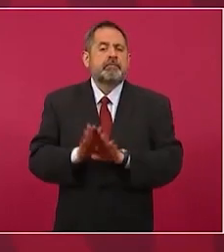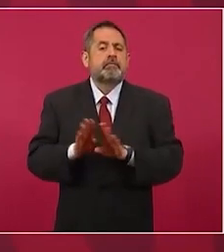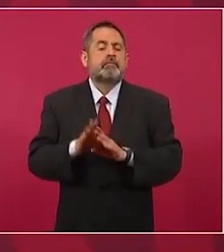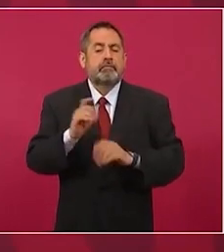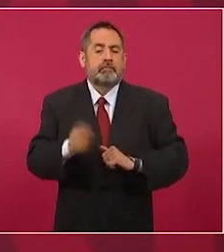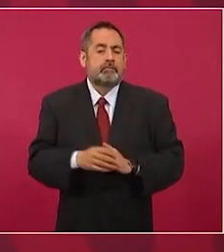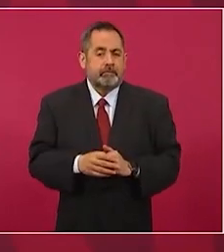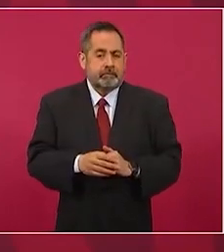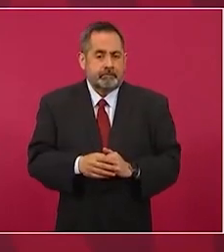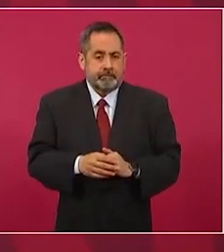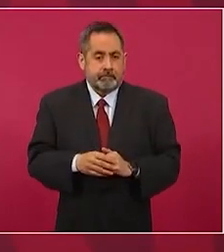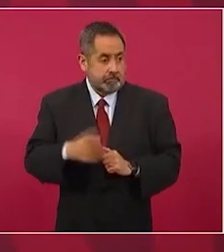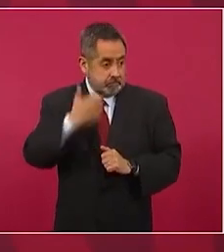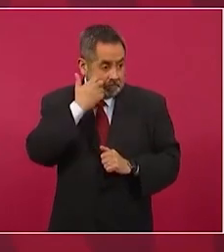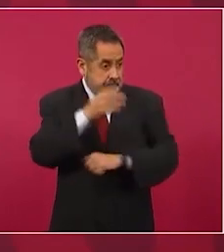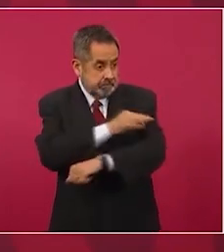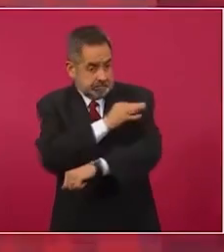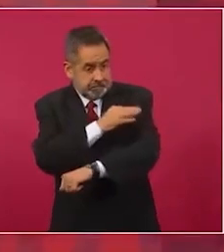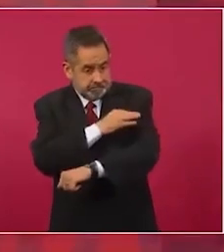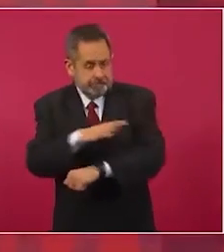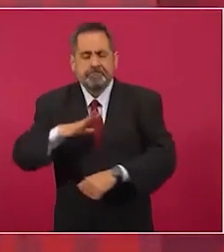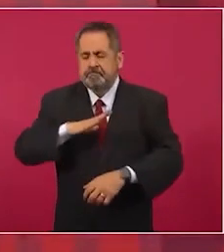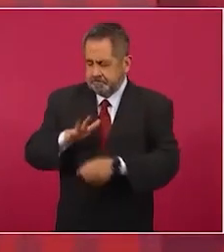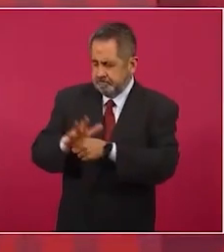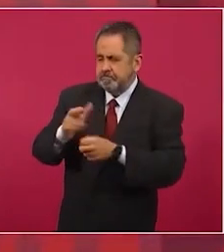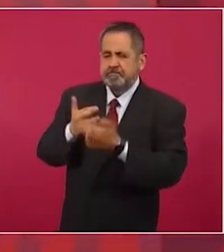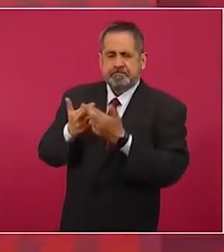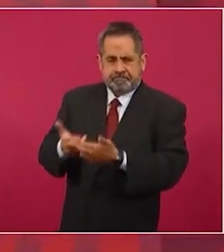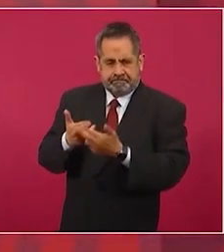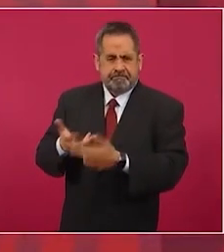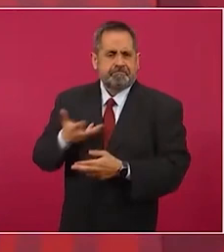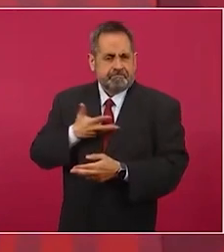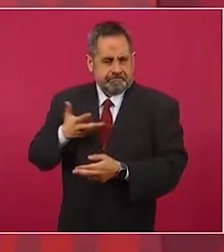de que el que quiera vacunarse, hay vacuna.